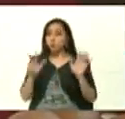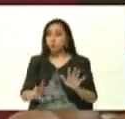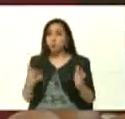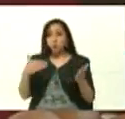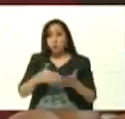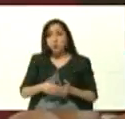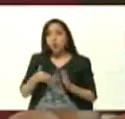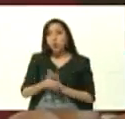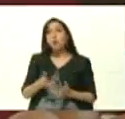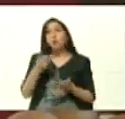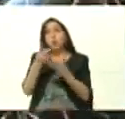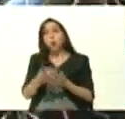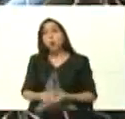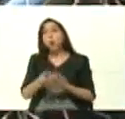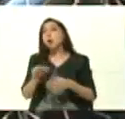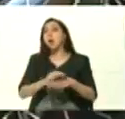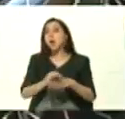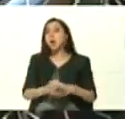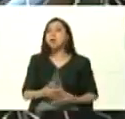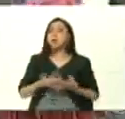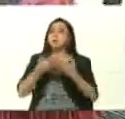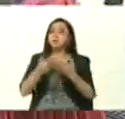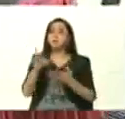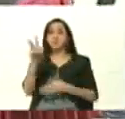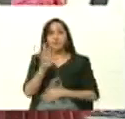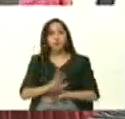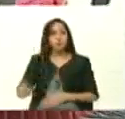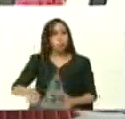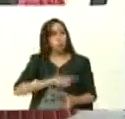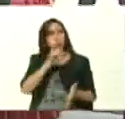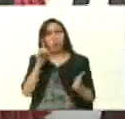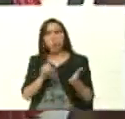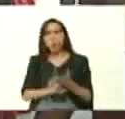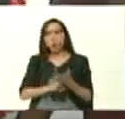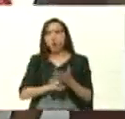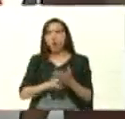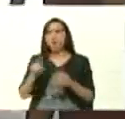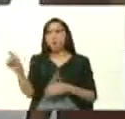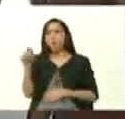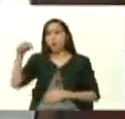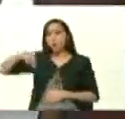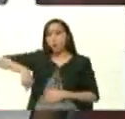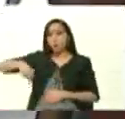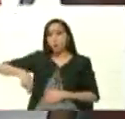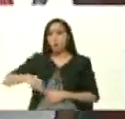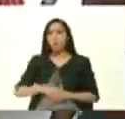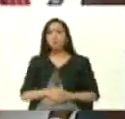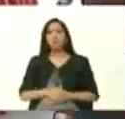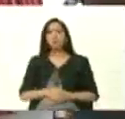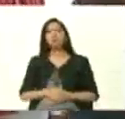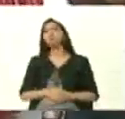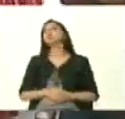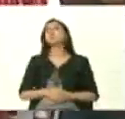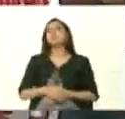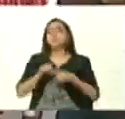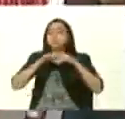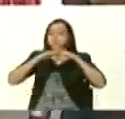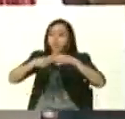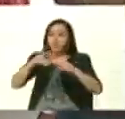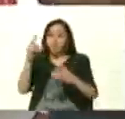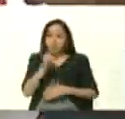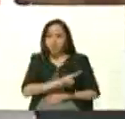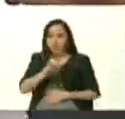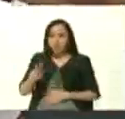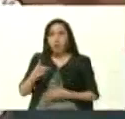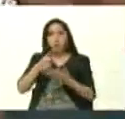de proteínas a nivel nacional. Y en el mes de noviembre esperamos pues distribuir 22.000 toneladas